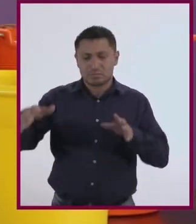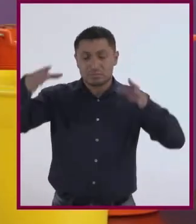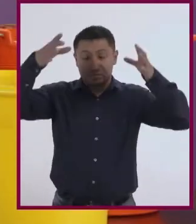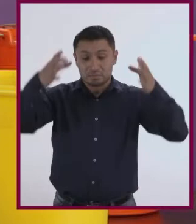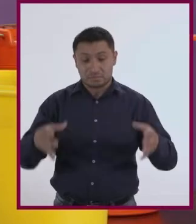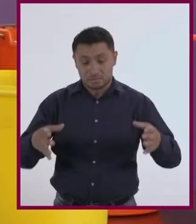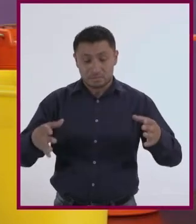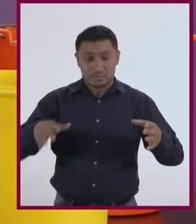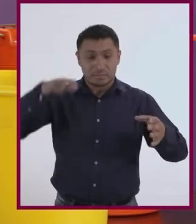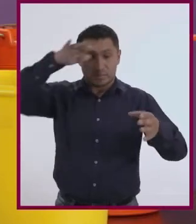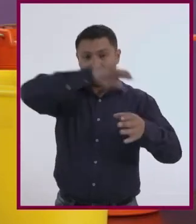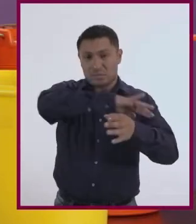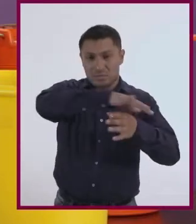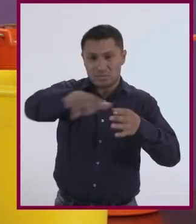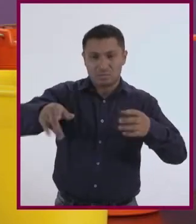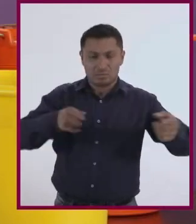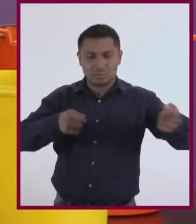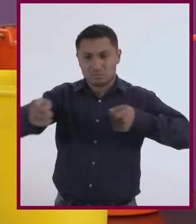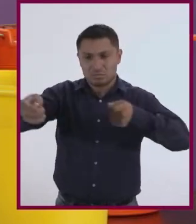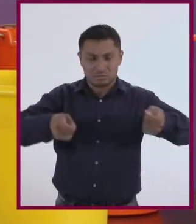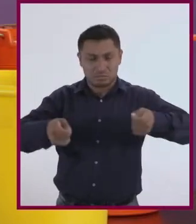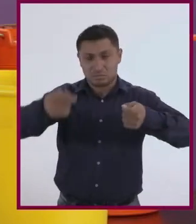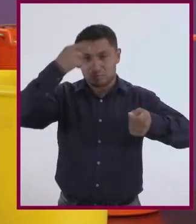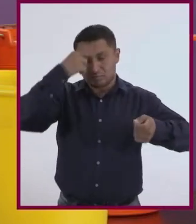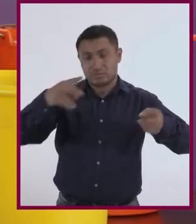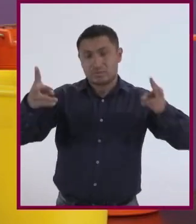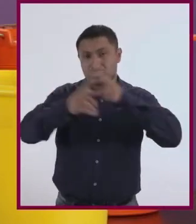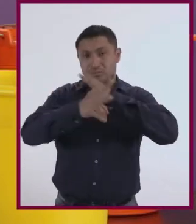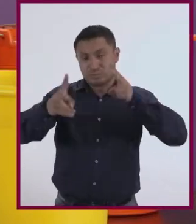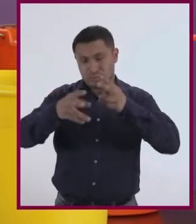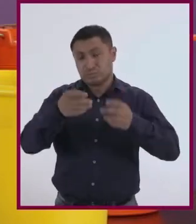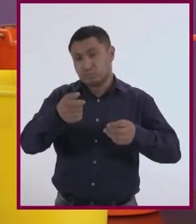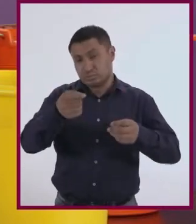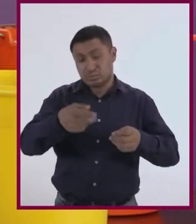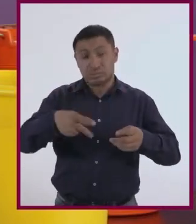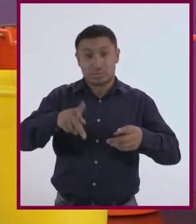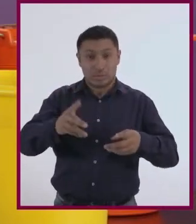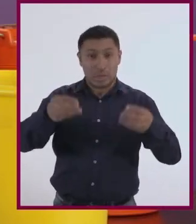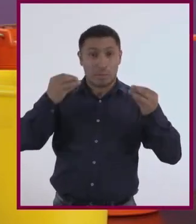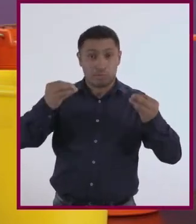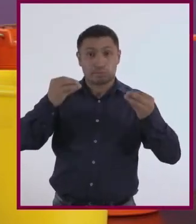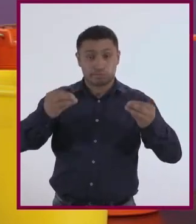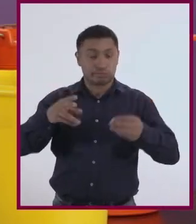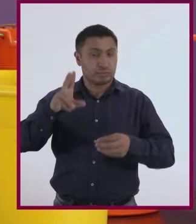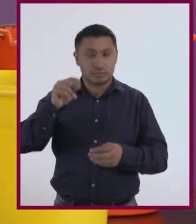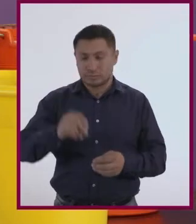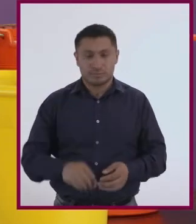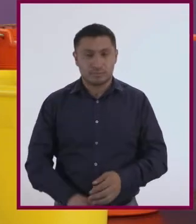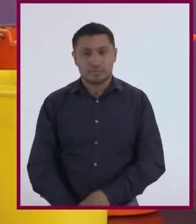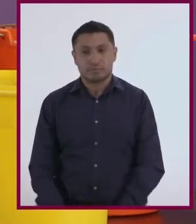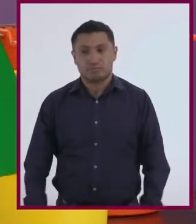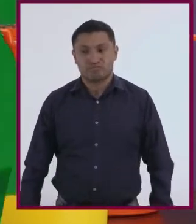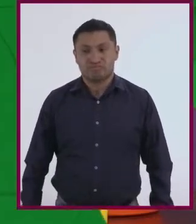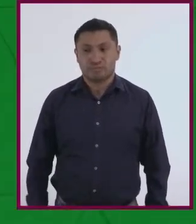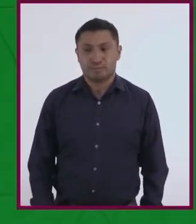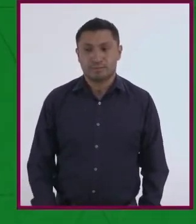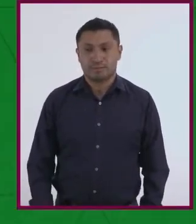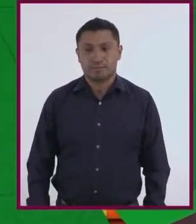tapa que nos permite estarla manipulando y que permita un poquito la oxigenación, pero que no deje que salga toda la humedad.